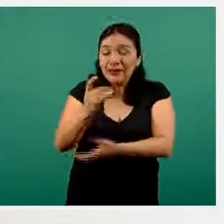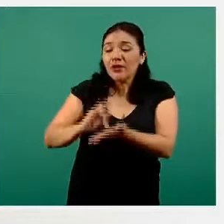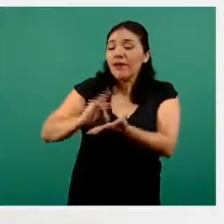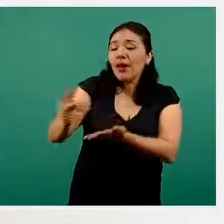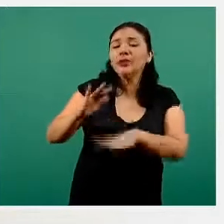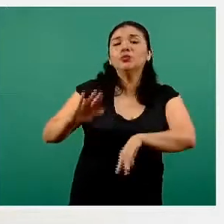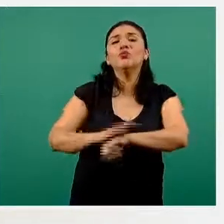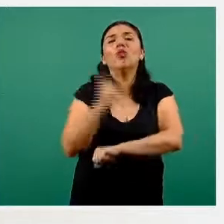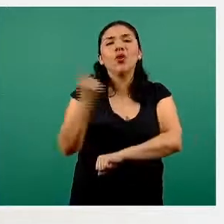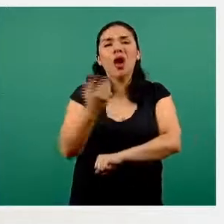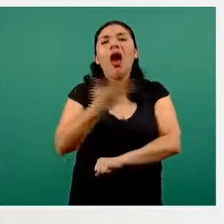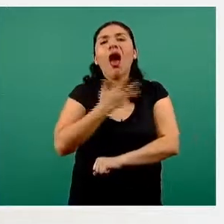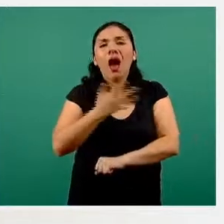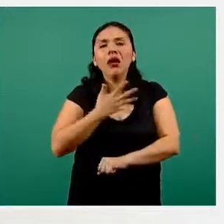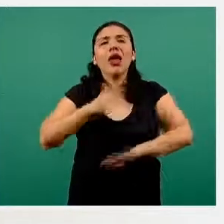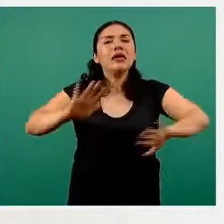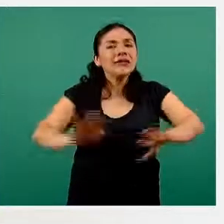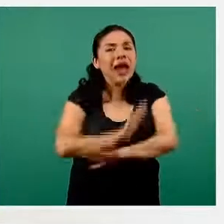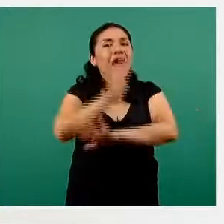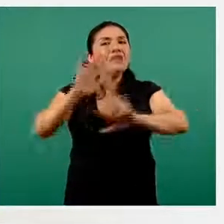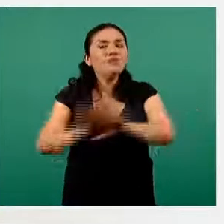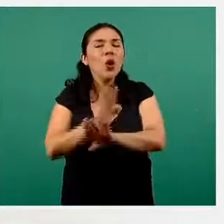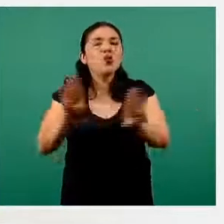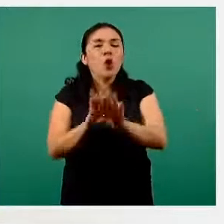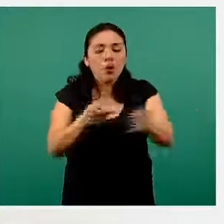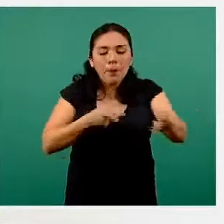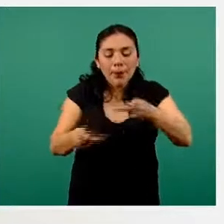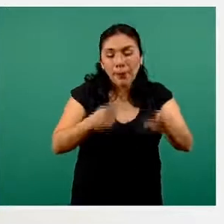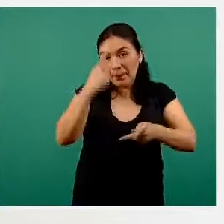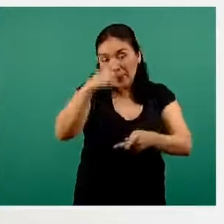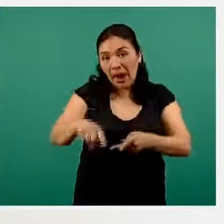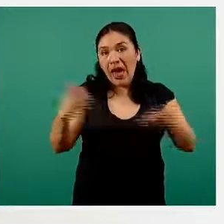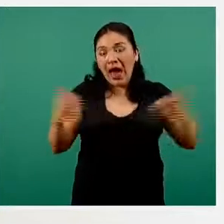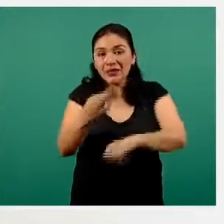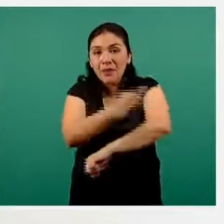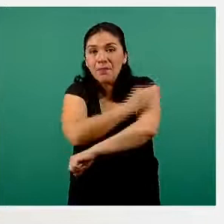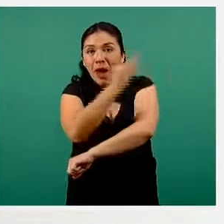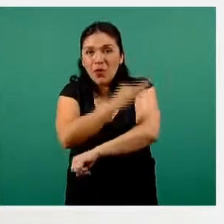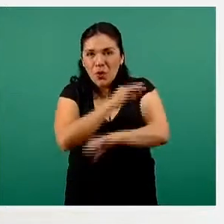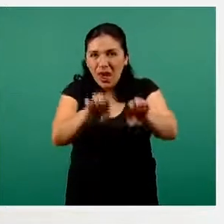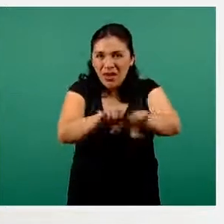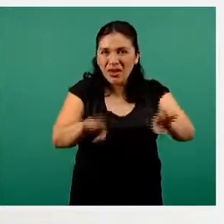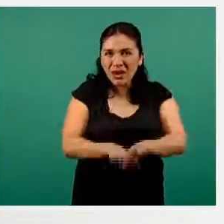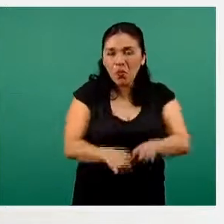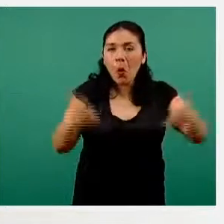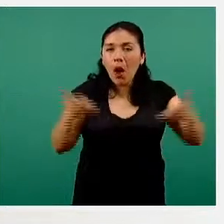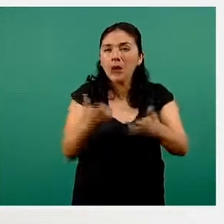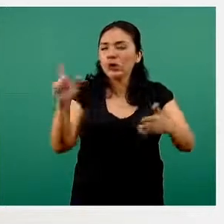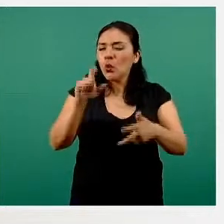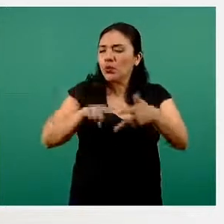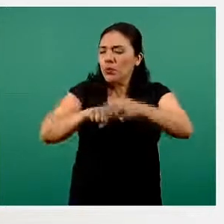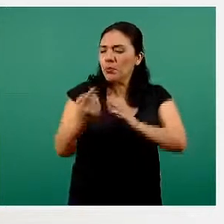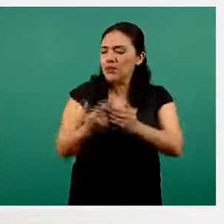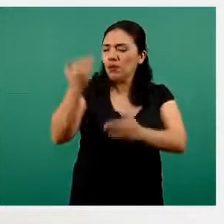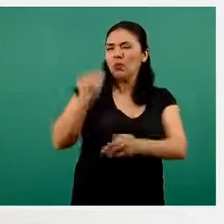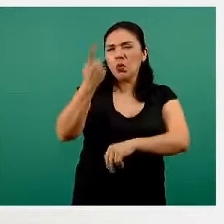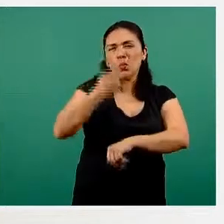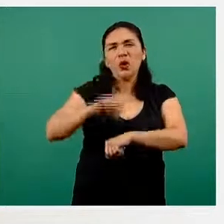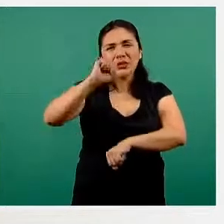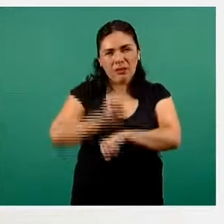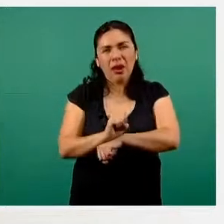gracias a esta remodelación del operativo Correcaminos que hicimos a inicios de la semana